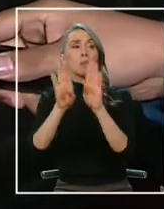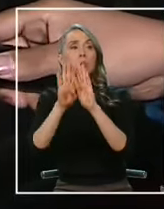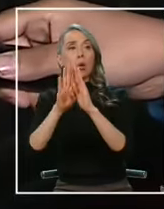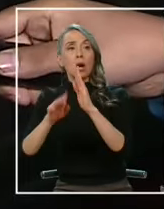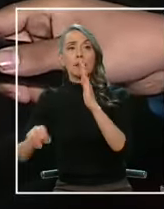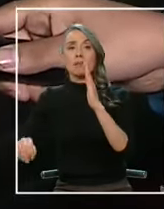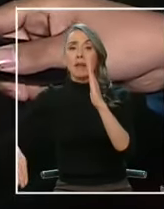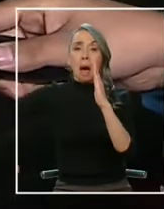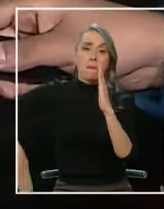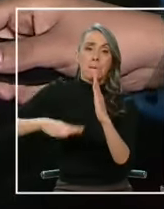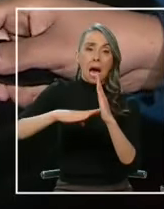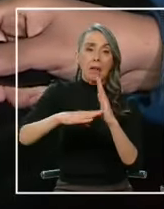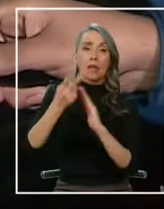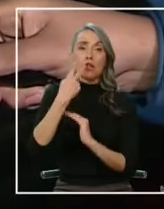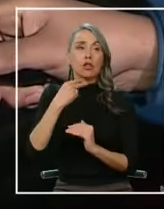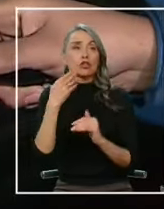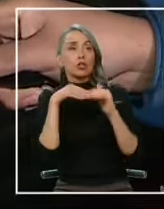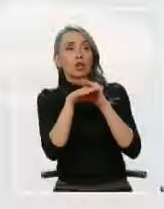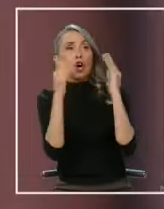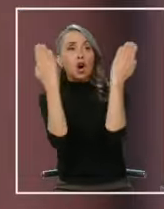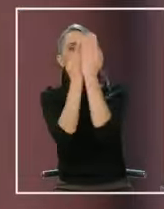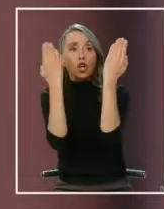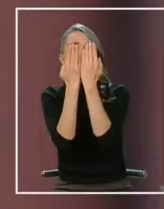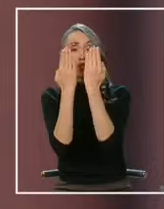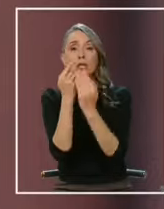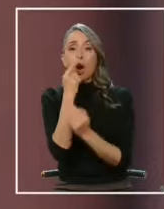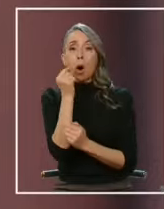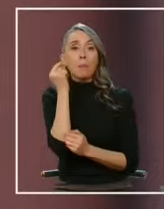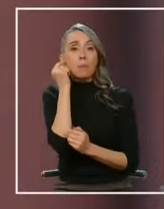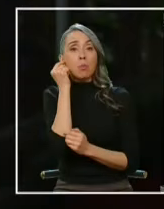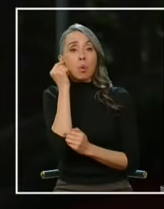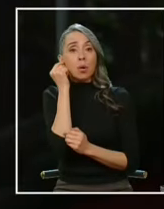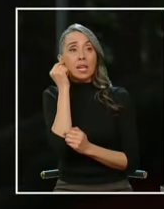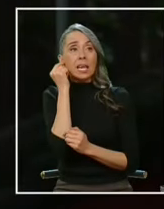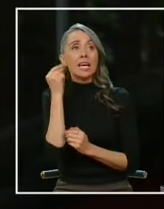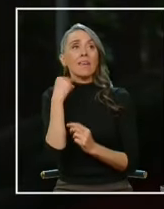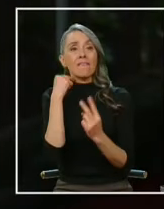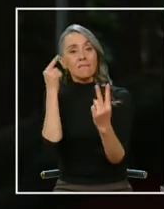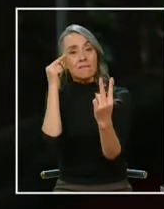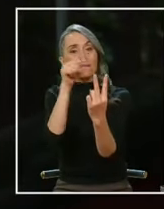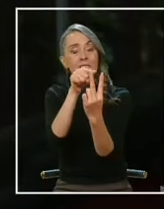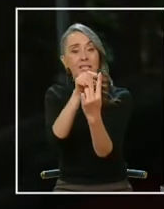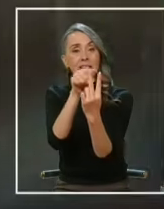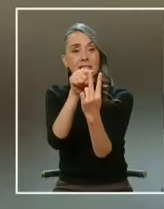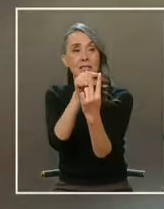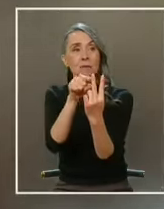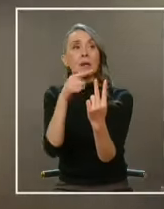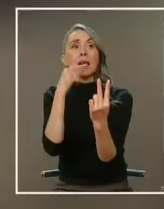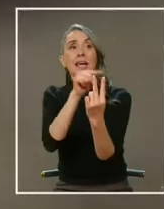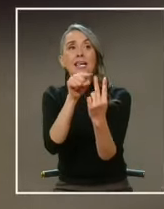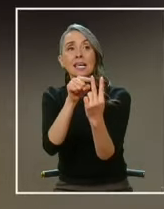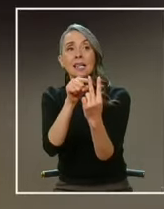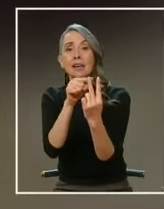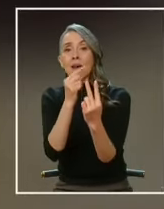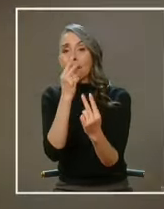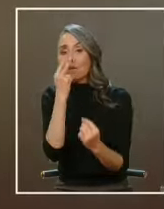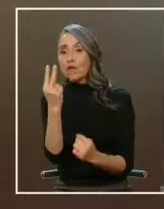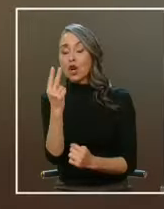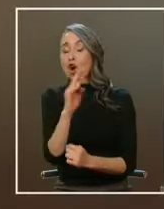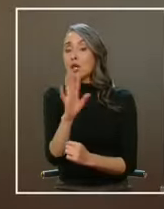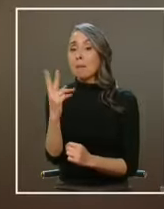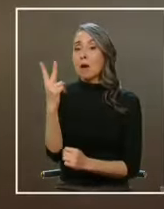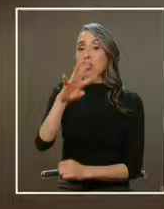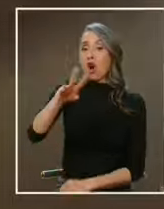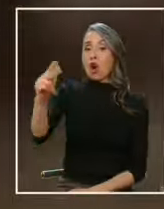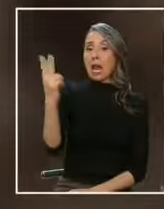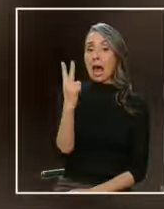puerta. Nosotros estábamos escondidos en el closet. Un hombre y una mujer son sus víctimas. Dicen que ellos solo logran ver a 2